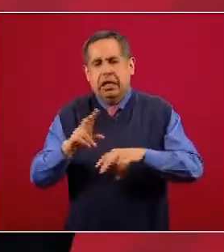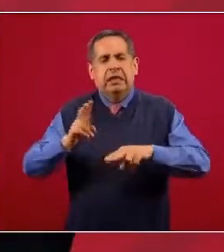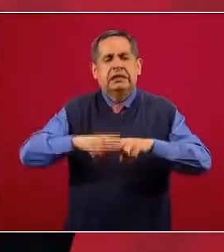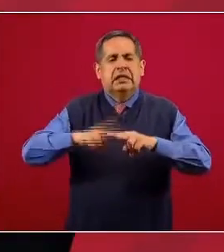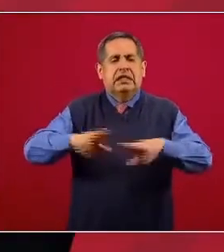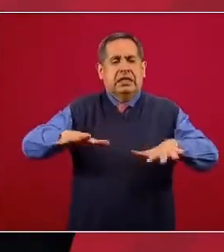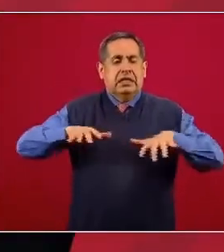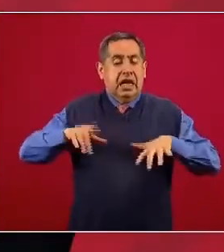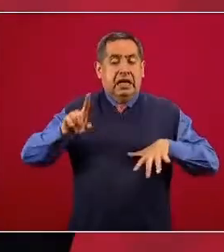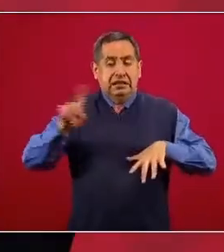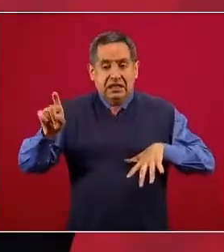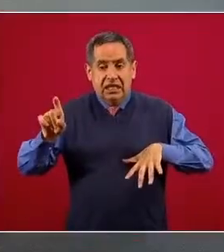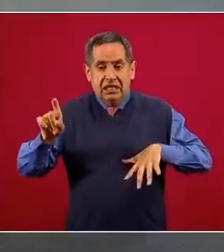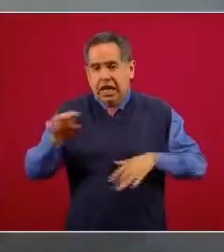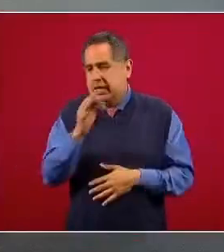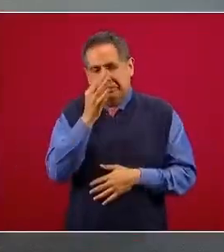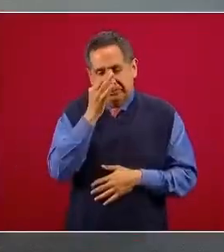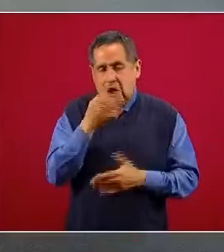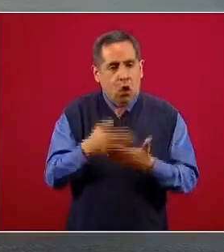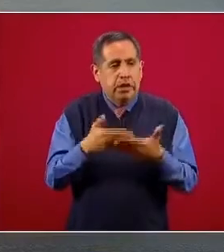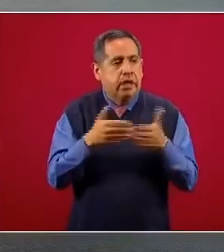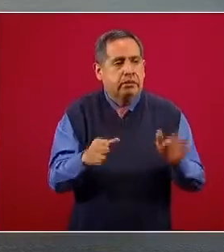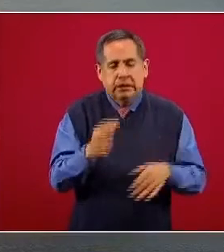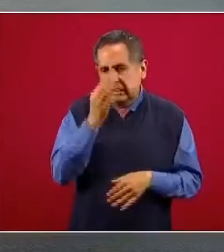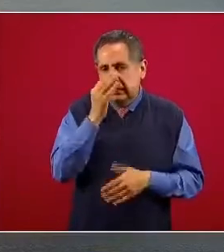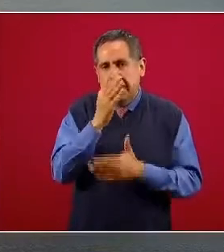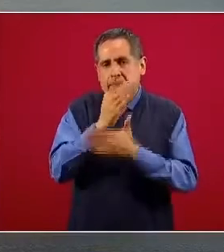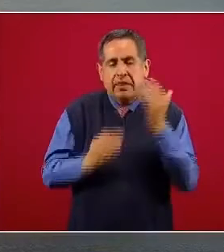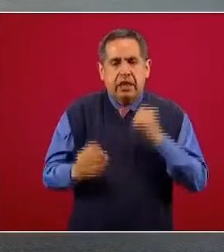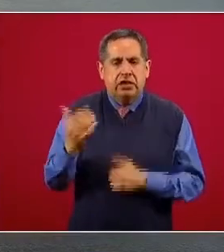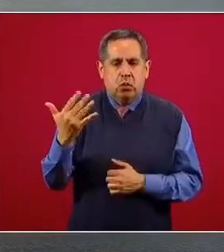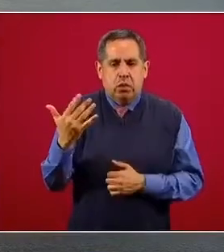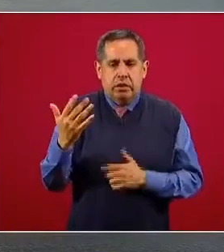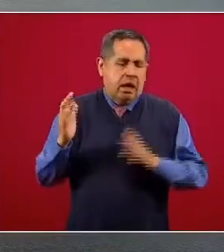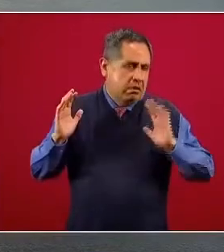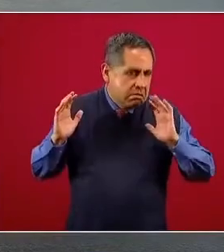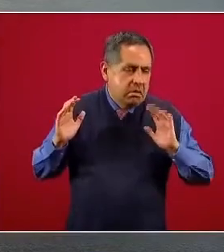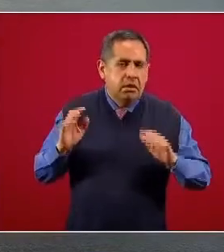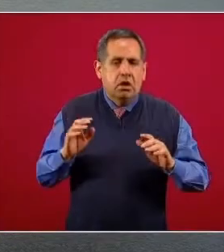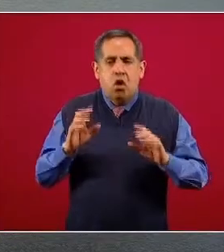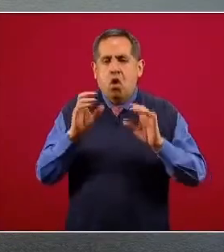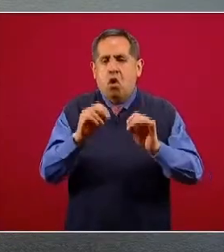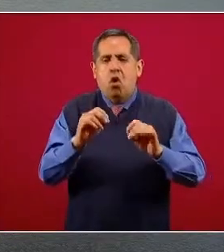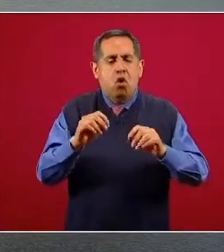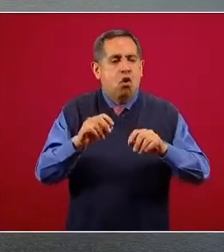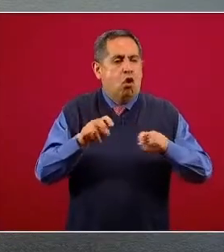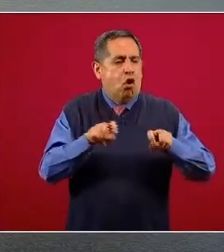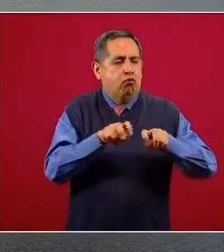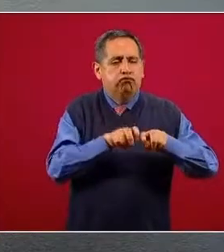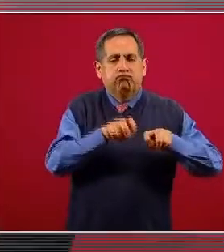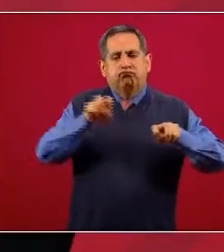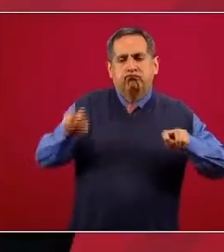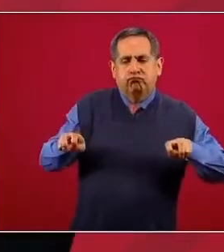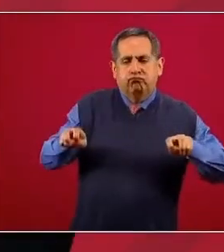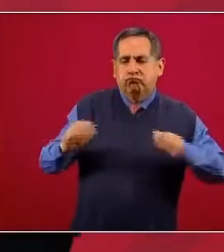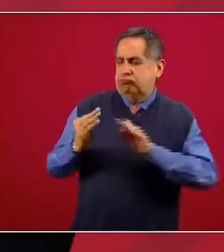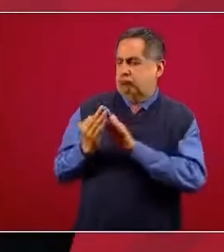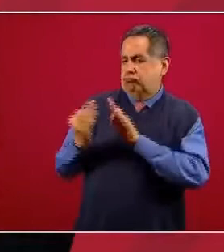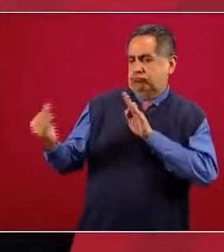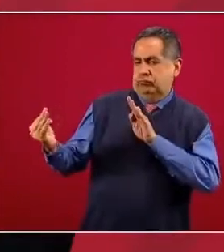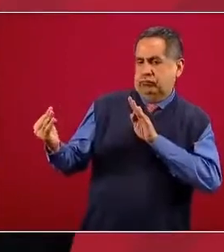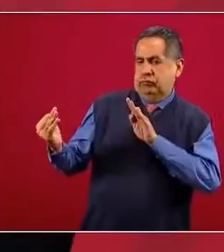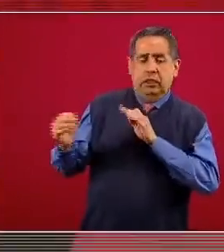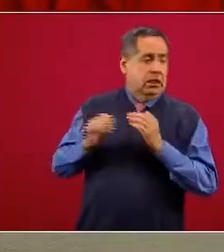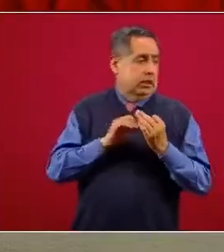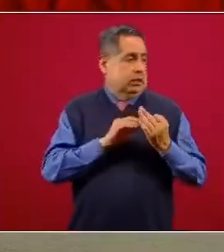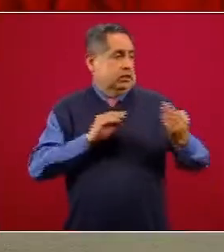butacas, solo pueden estar abiertas 50 butacas y tienen que estar en una diferencia de distancia